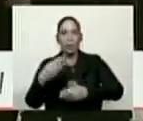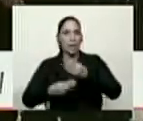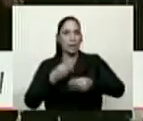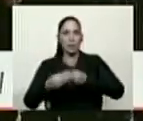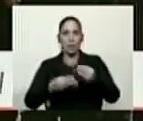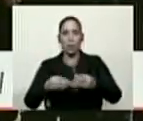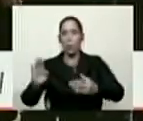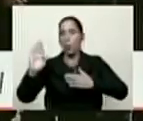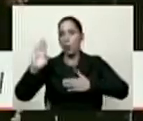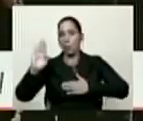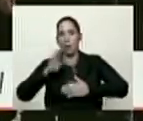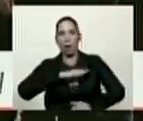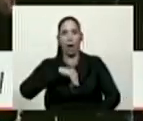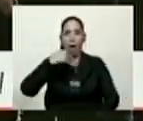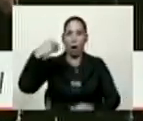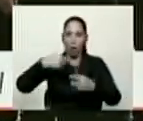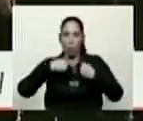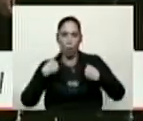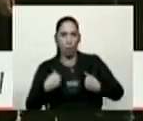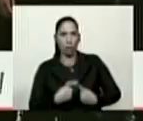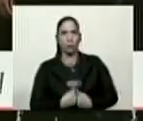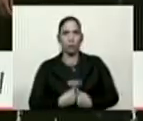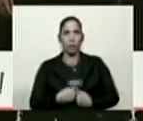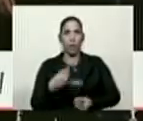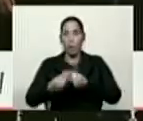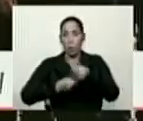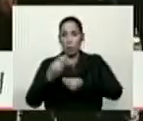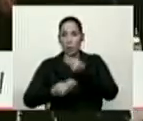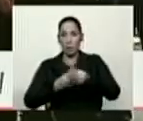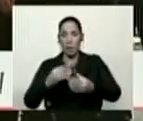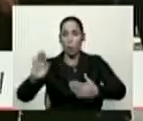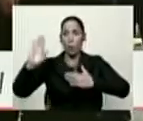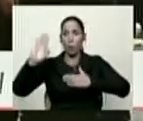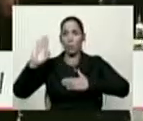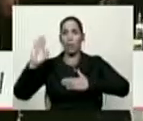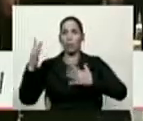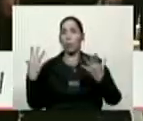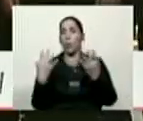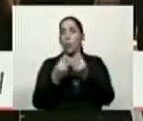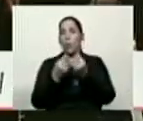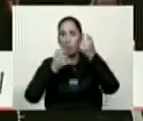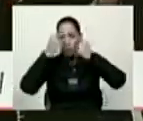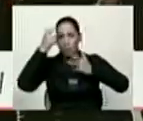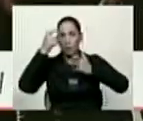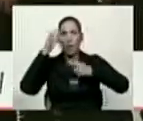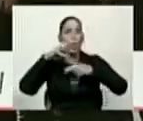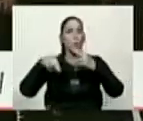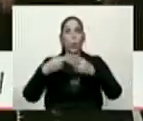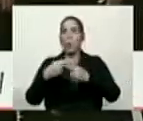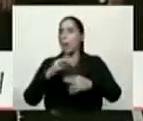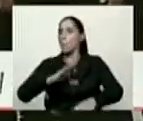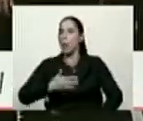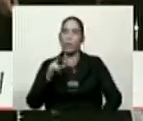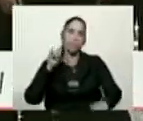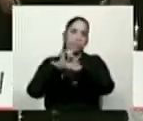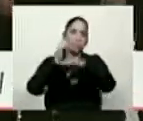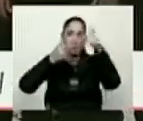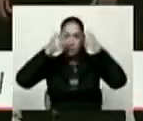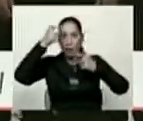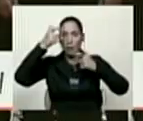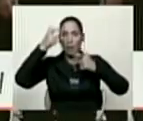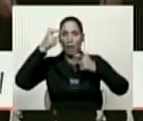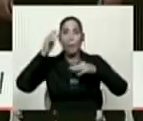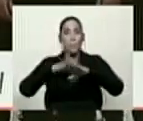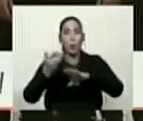con el corazón. Los que hicieron ese juramento con Chávez jamás podrán traicionar a Hugo Chávez. Porque el que está traicionando a